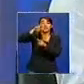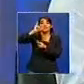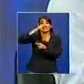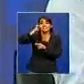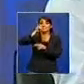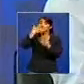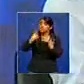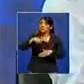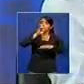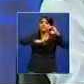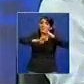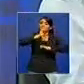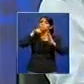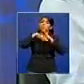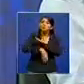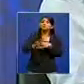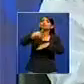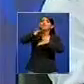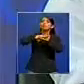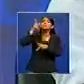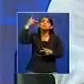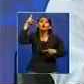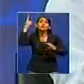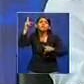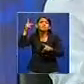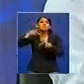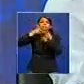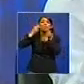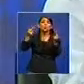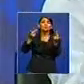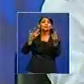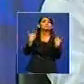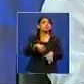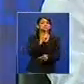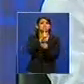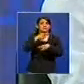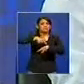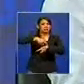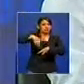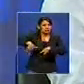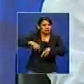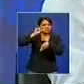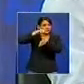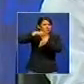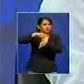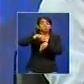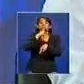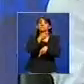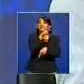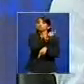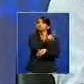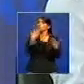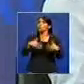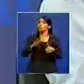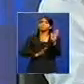muy profunda respecto a las políticas para bioetanol. Muy brevemente, Richard, estamos atrasados ya con el tiempo, pero Richard ha avanzado